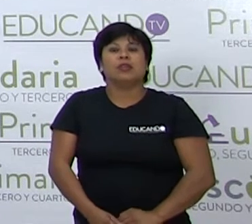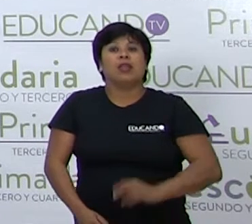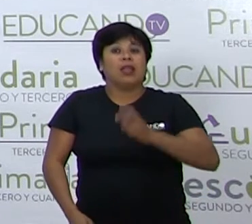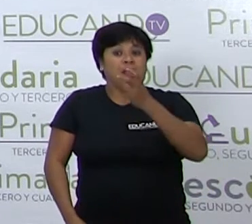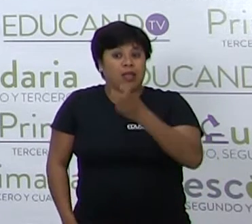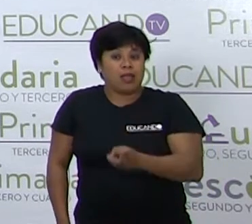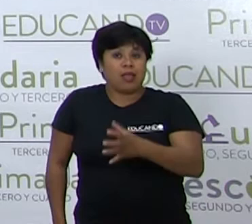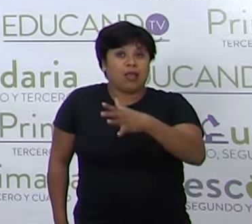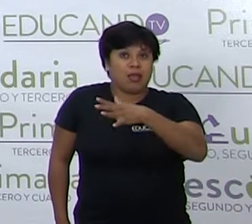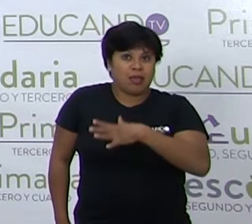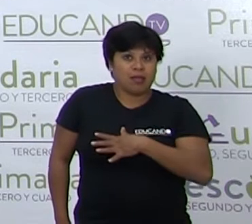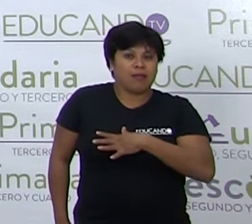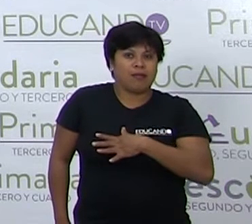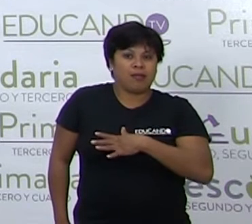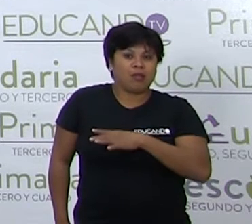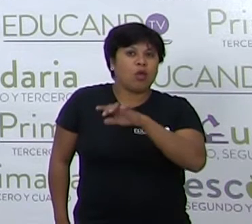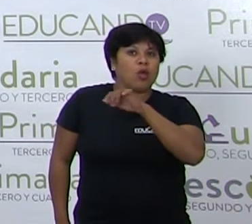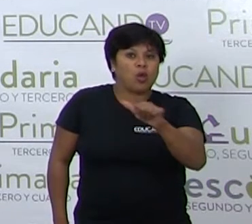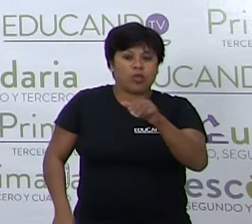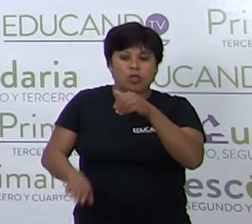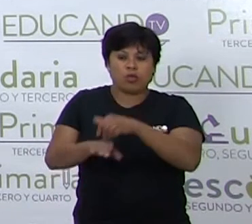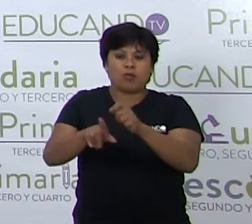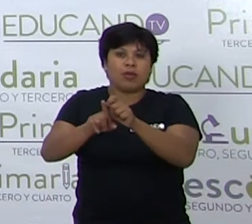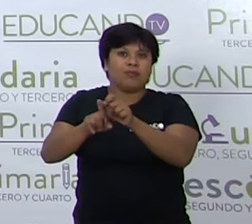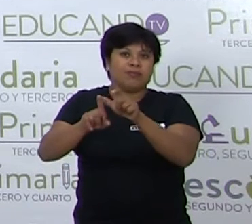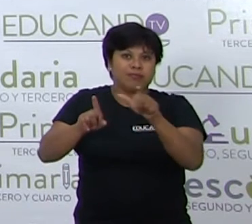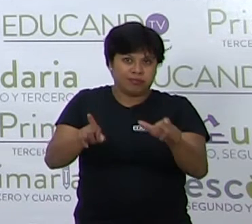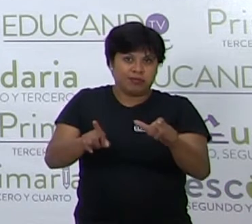tenemos otra recta numérica.